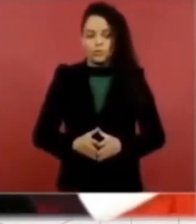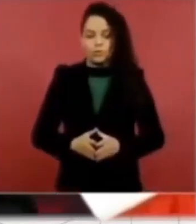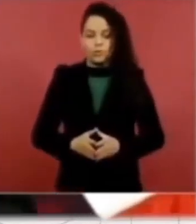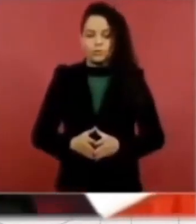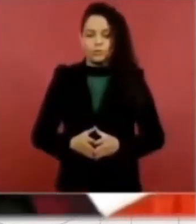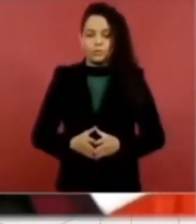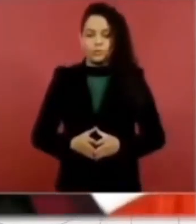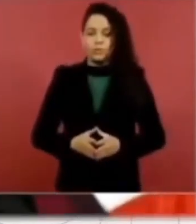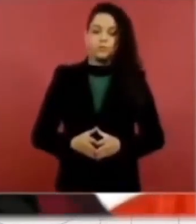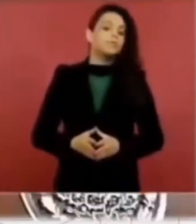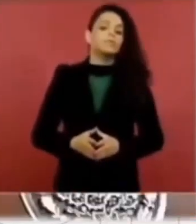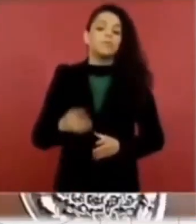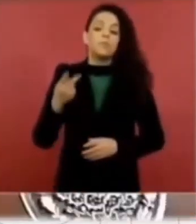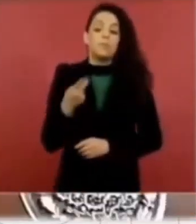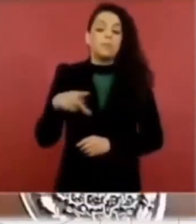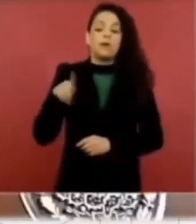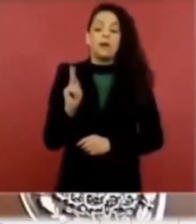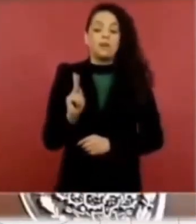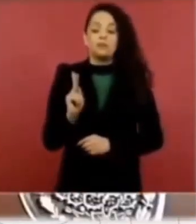hay